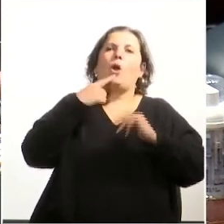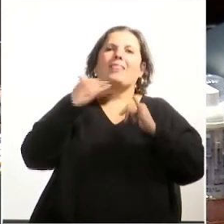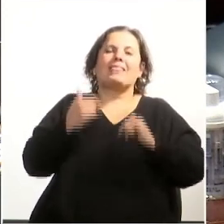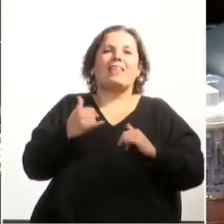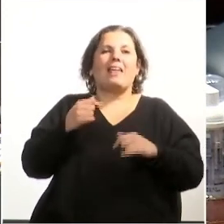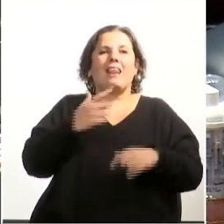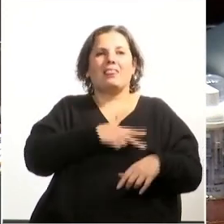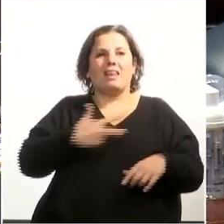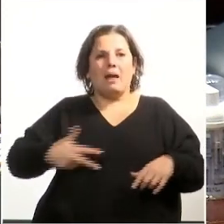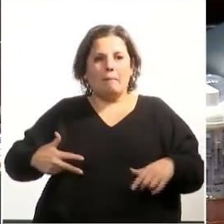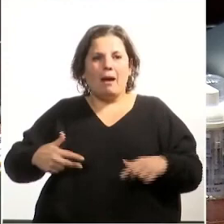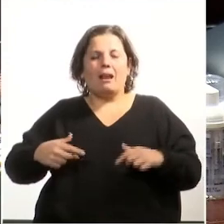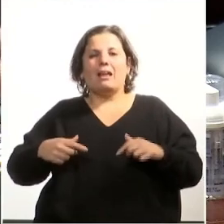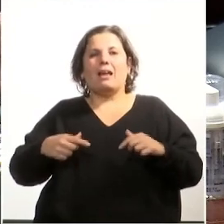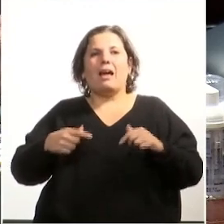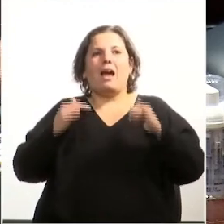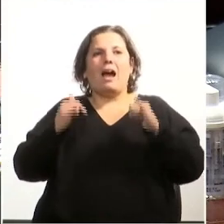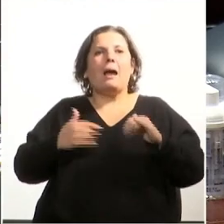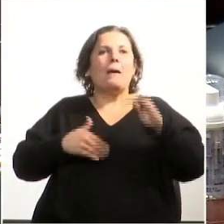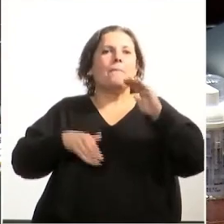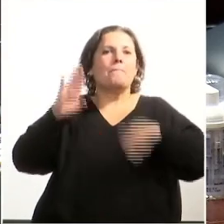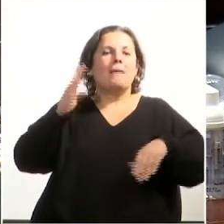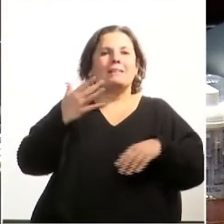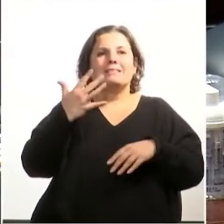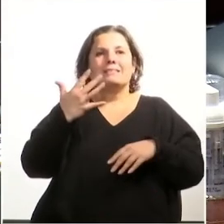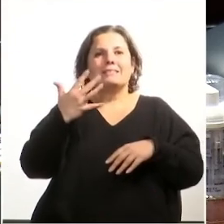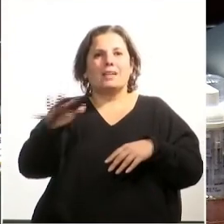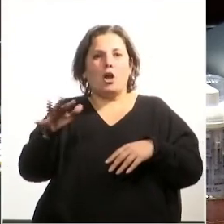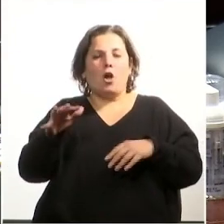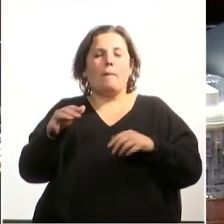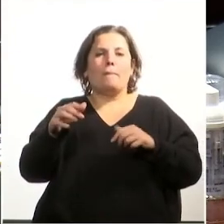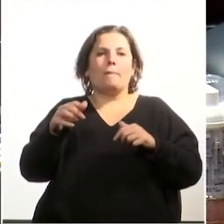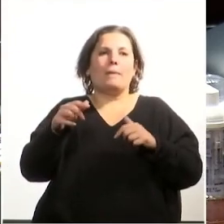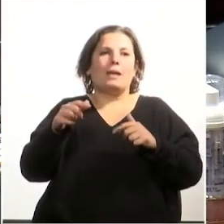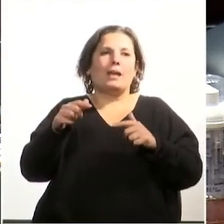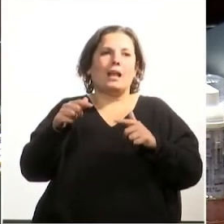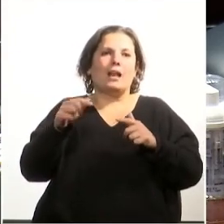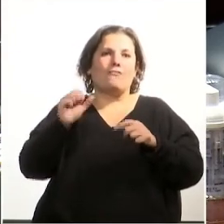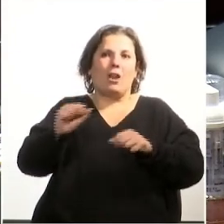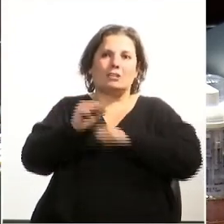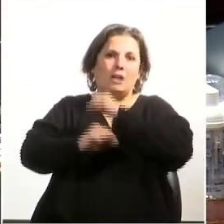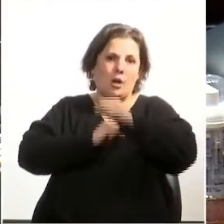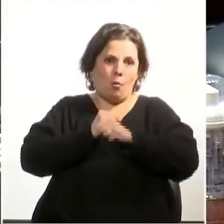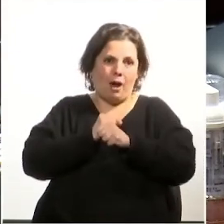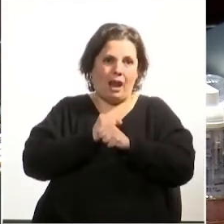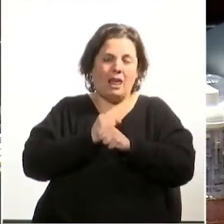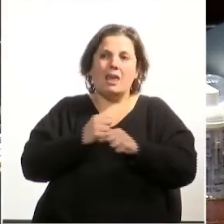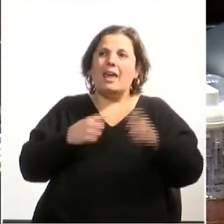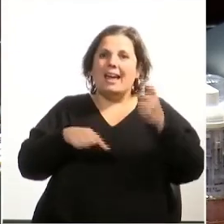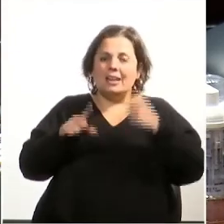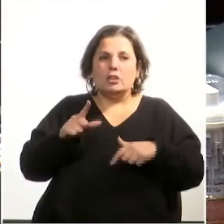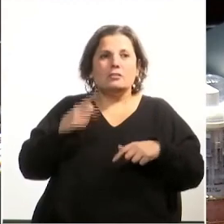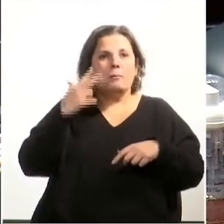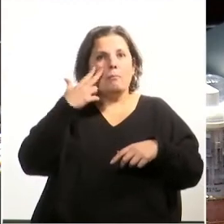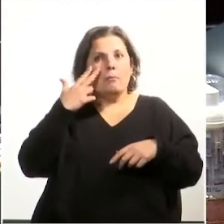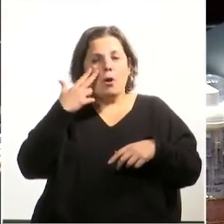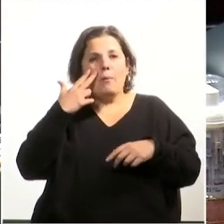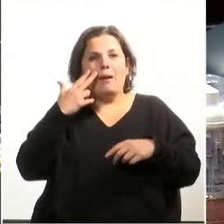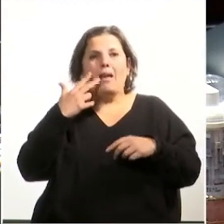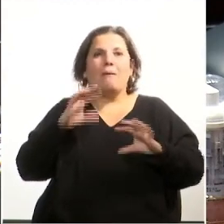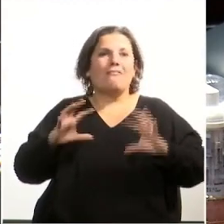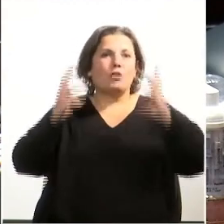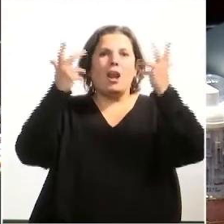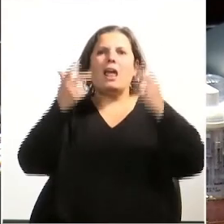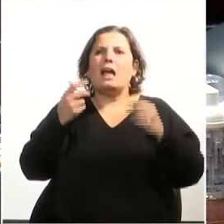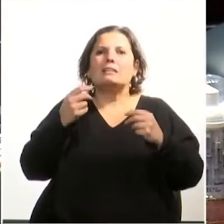cuenta con un registro de más de 5.000 violaciones anuales. Entonces el problema de la